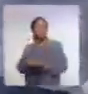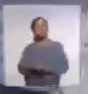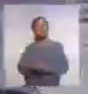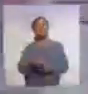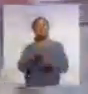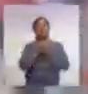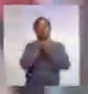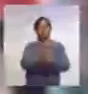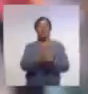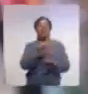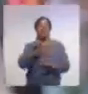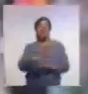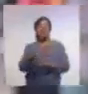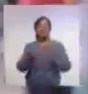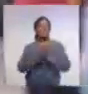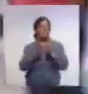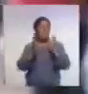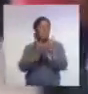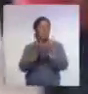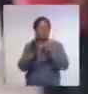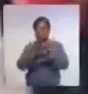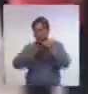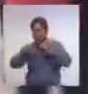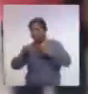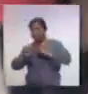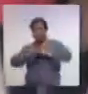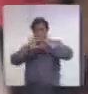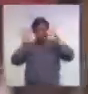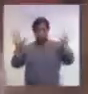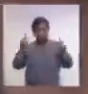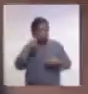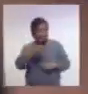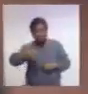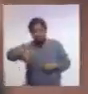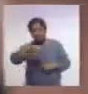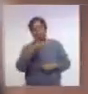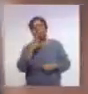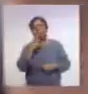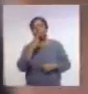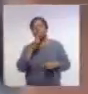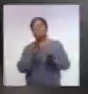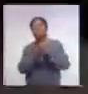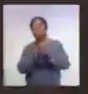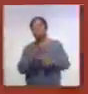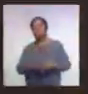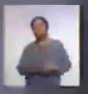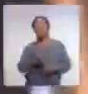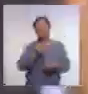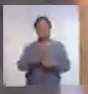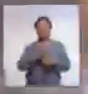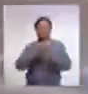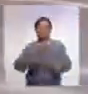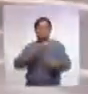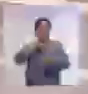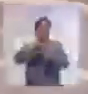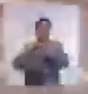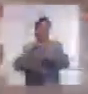una participación plural y transparente al funcionamiento de la misma. Con información de la redacción, Ahora